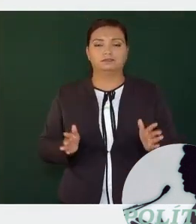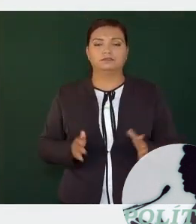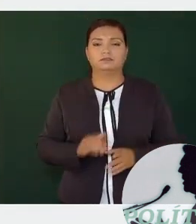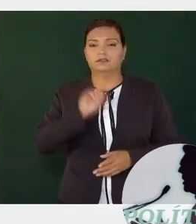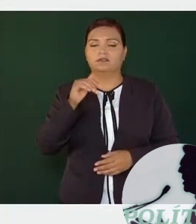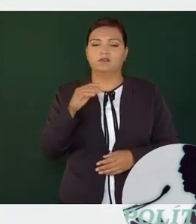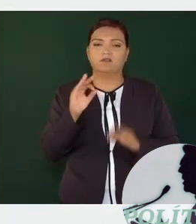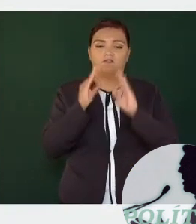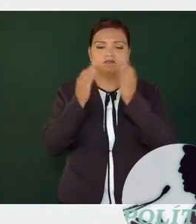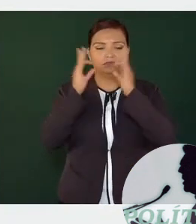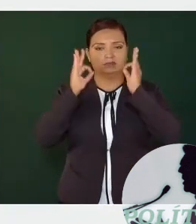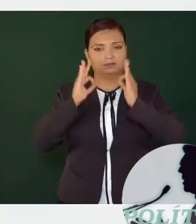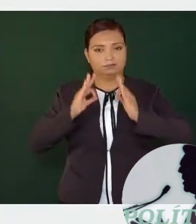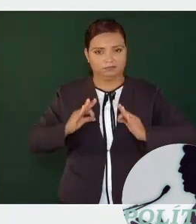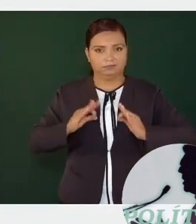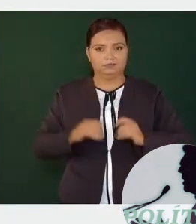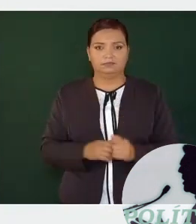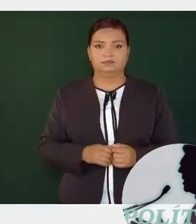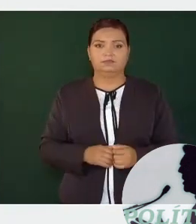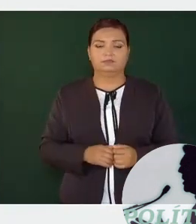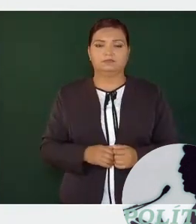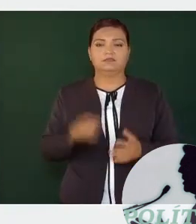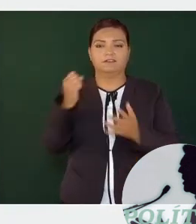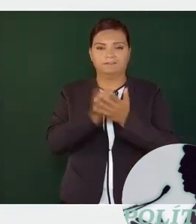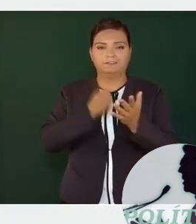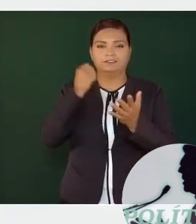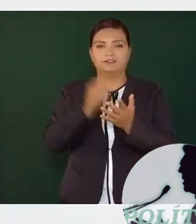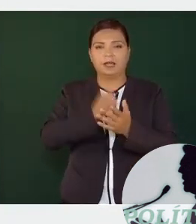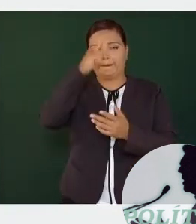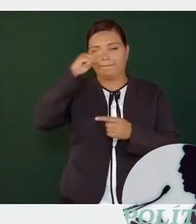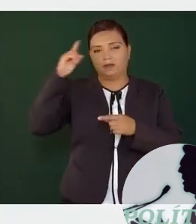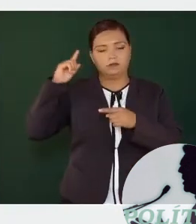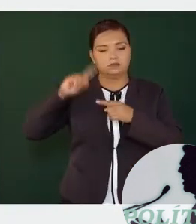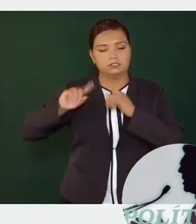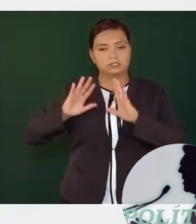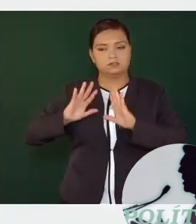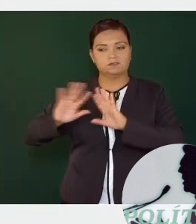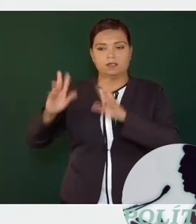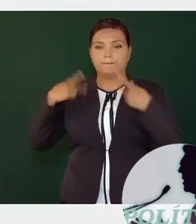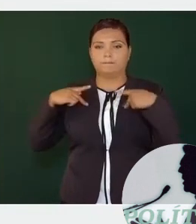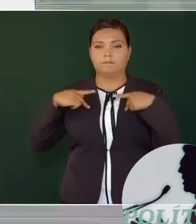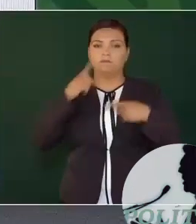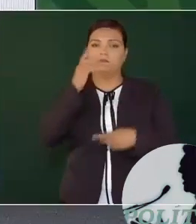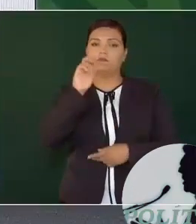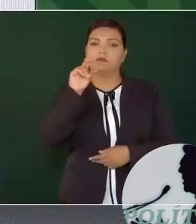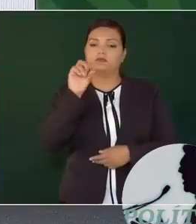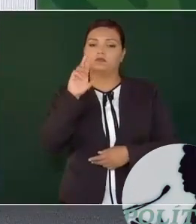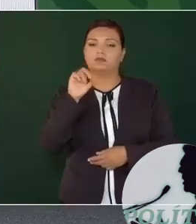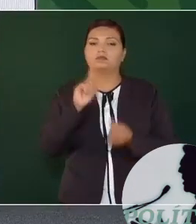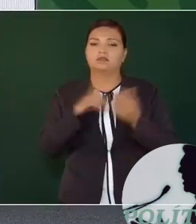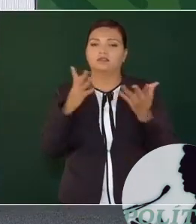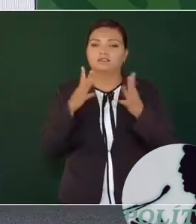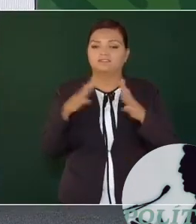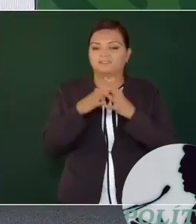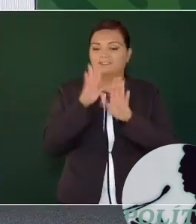y de manera pacífica presionó para desalojar a los provocadores.